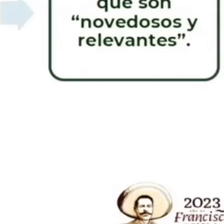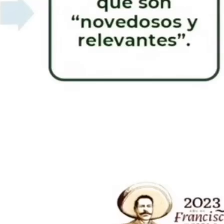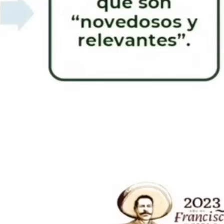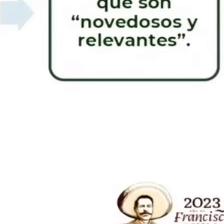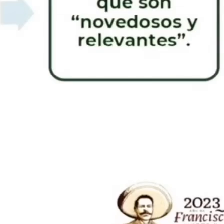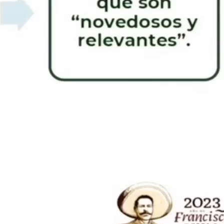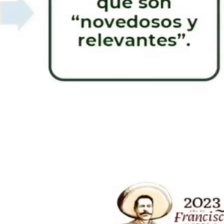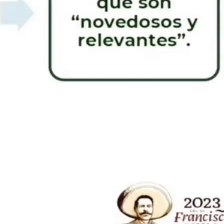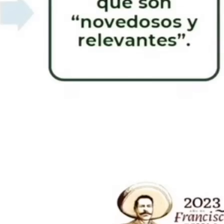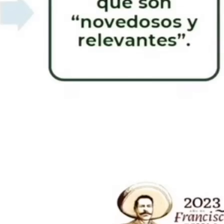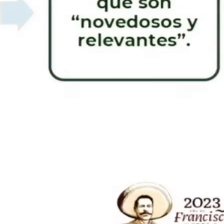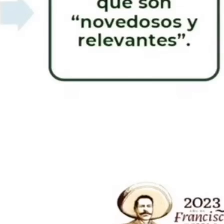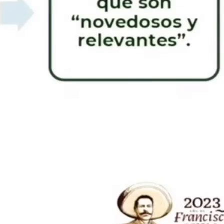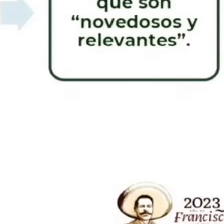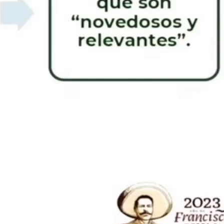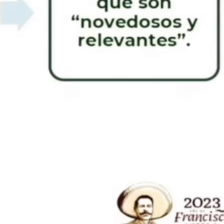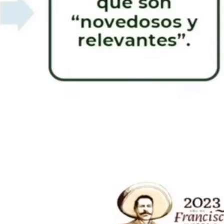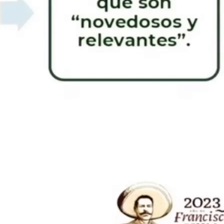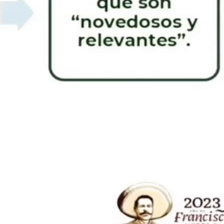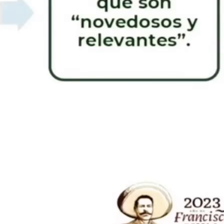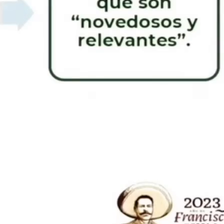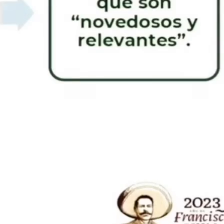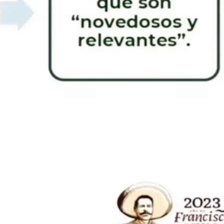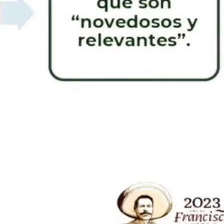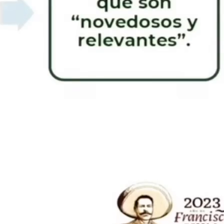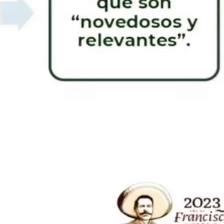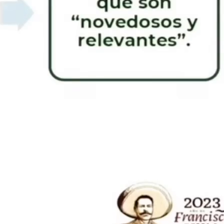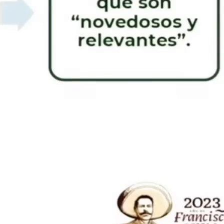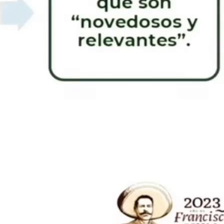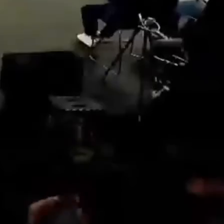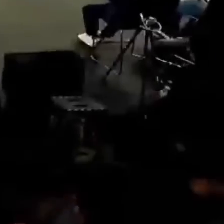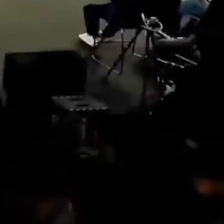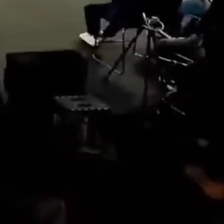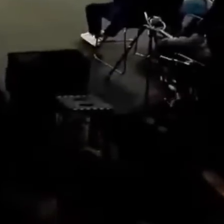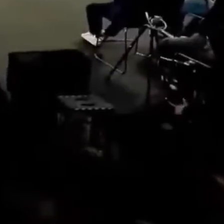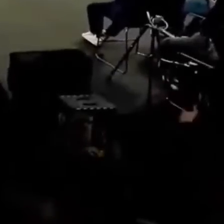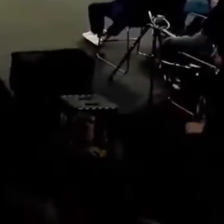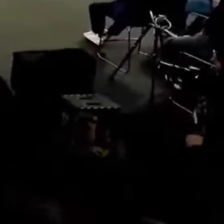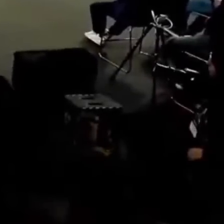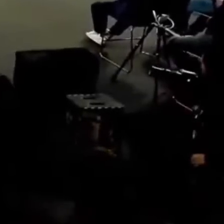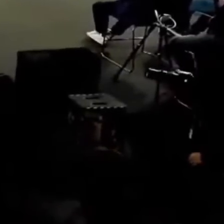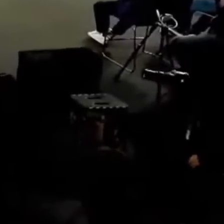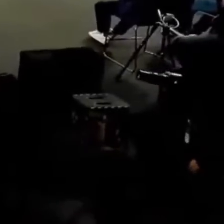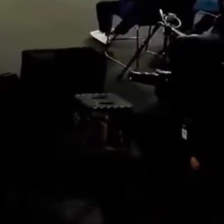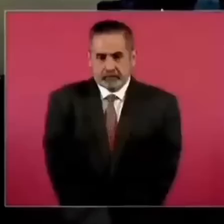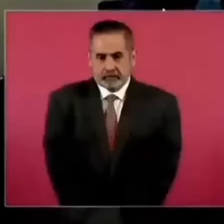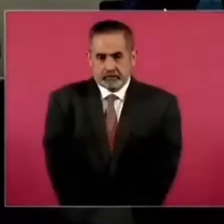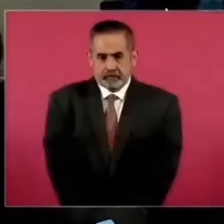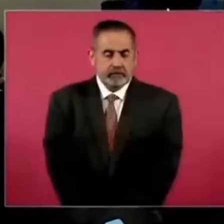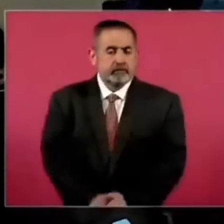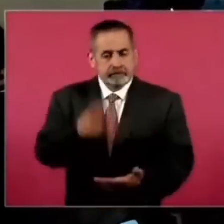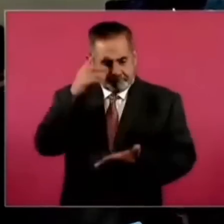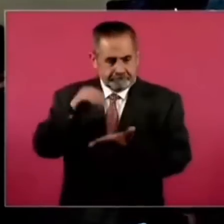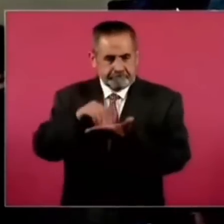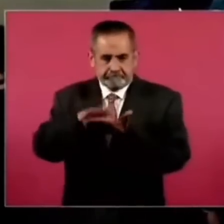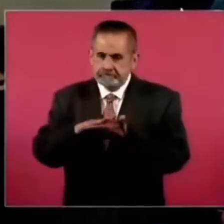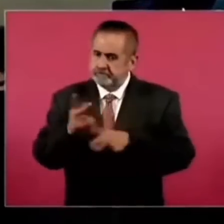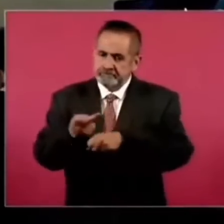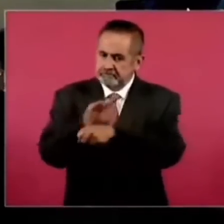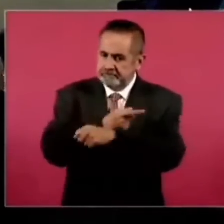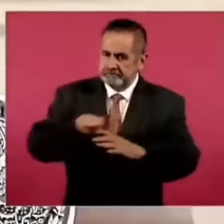colegiado para que éste emitiera la sentencia definitiva y se constituyera en una cosa juzgada. Y al ser cosa